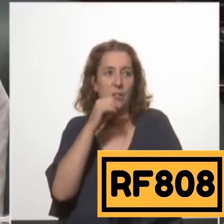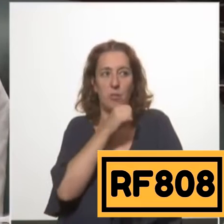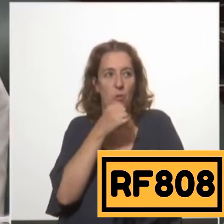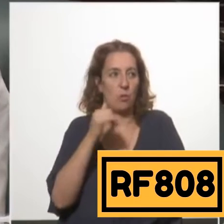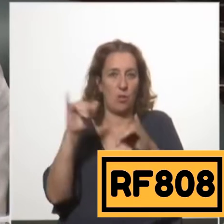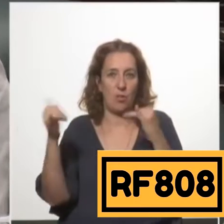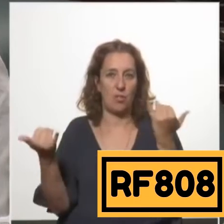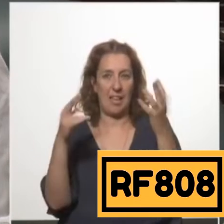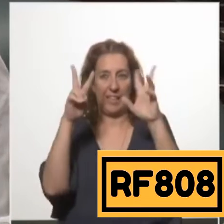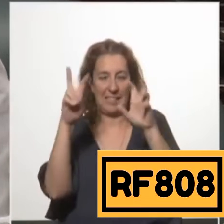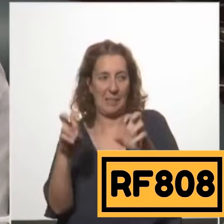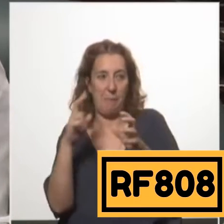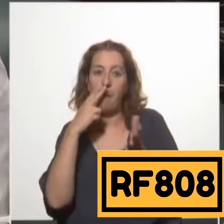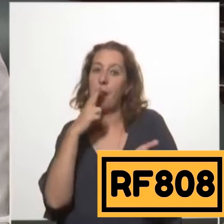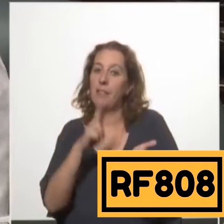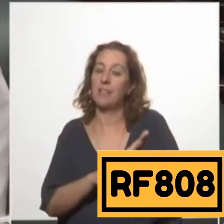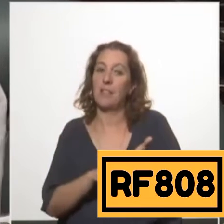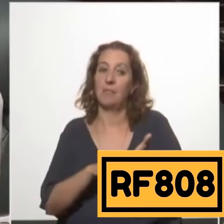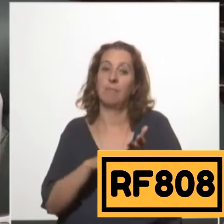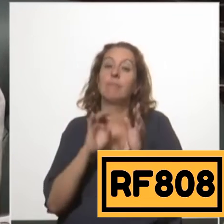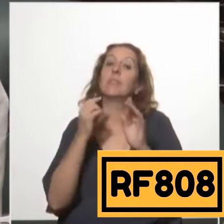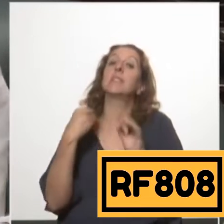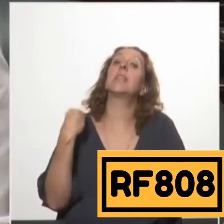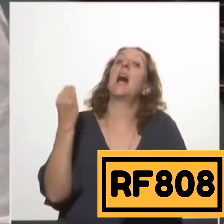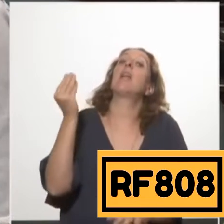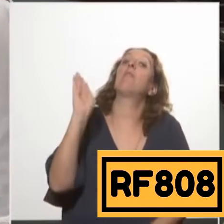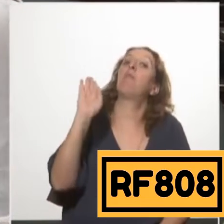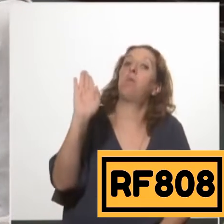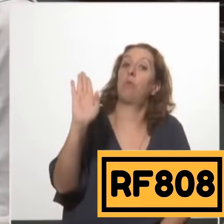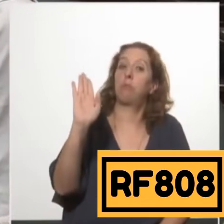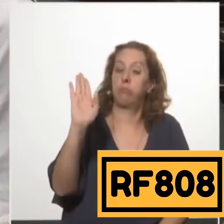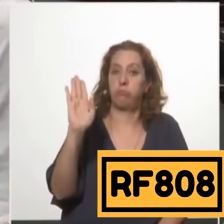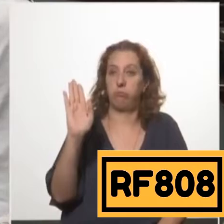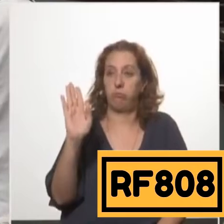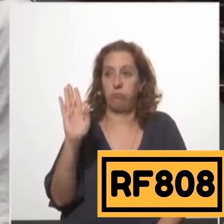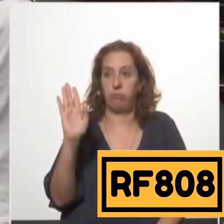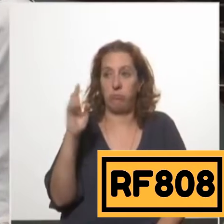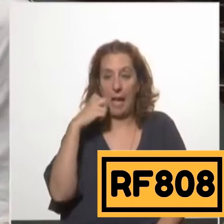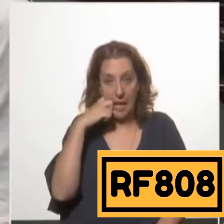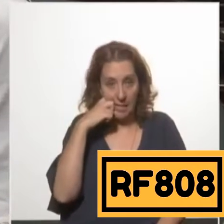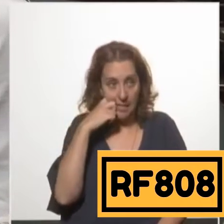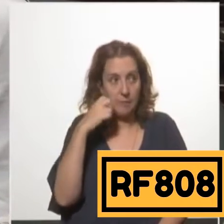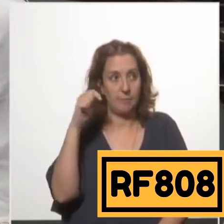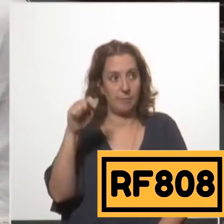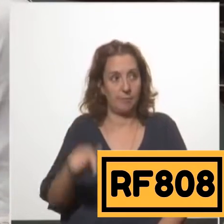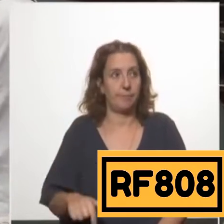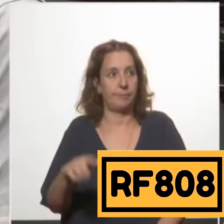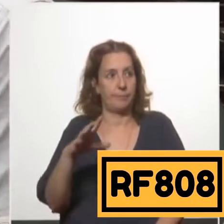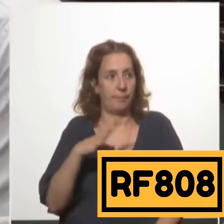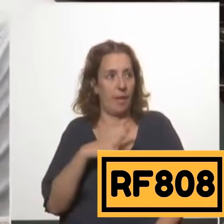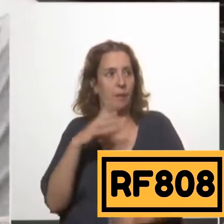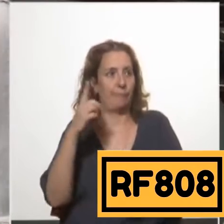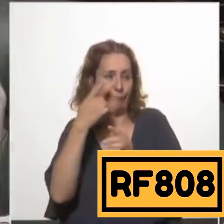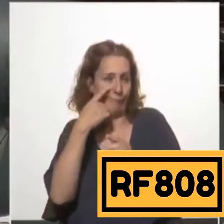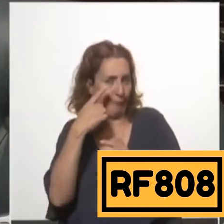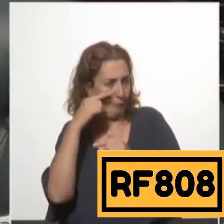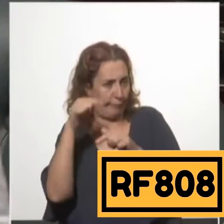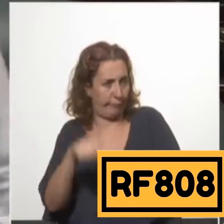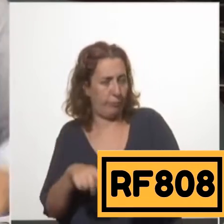cuestión arancelaria, salvo el sector cárnico, que sin duda un día, acá hay más conocedores de estos temas y sin duda se